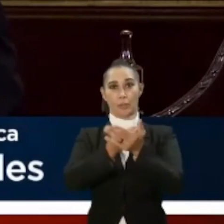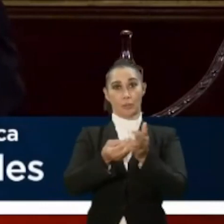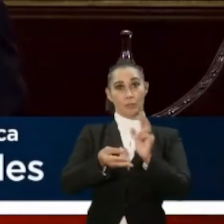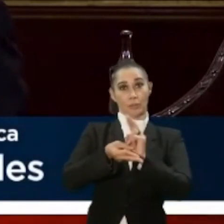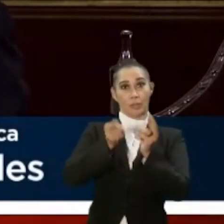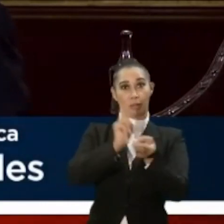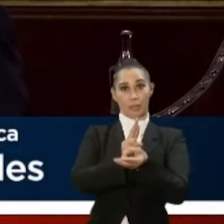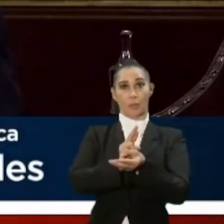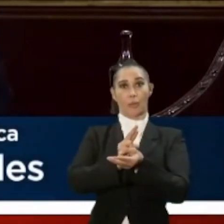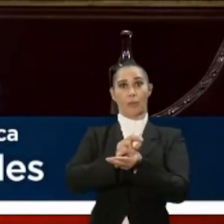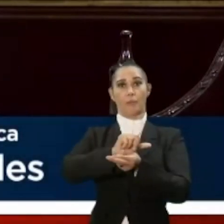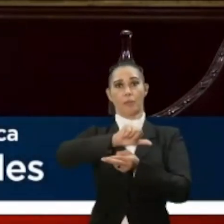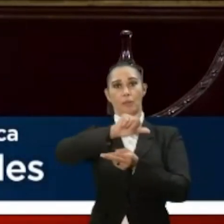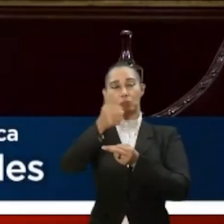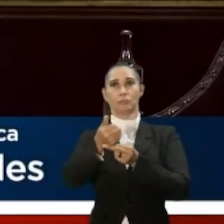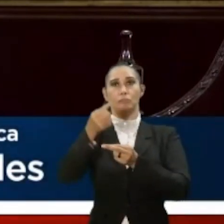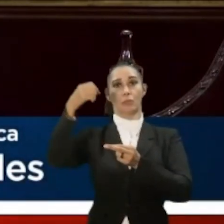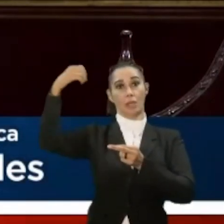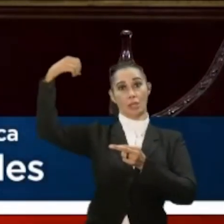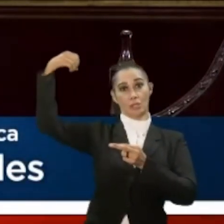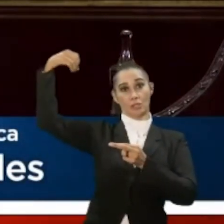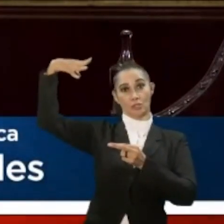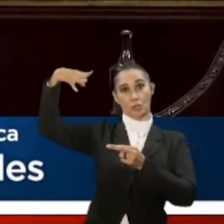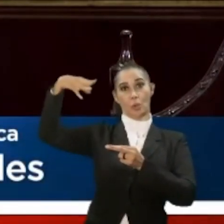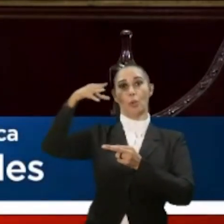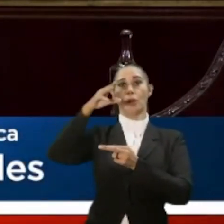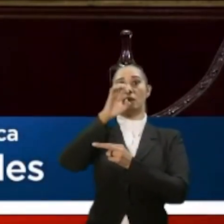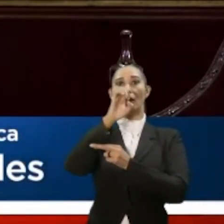renovables, principalmente solar y eólica.